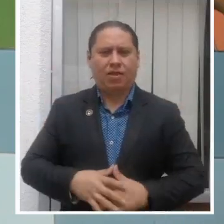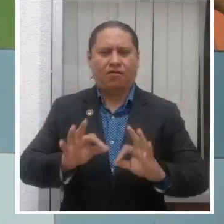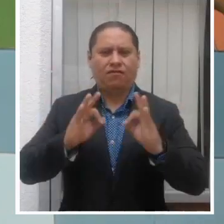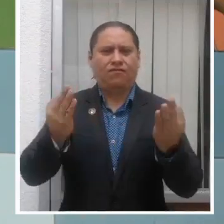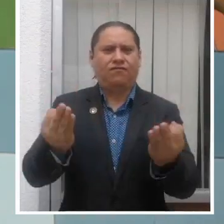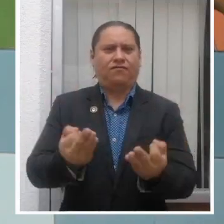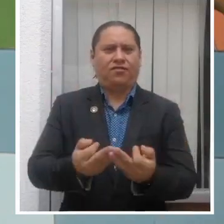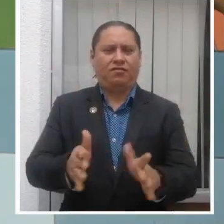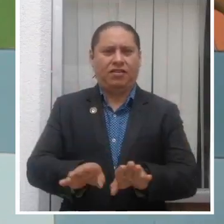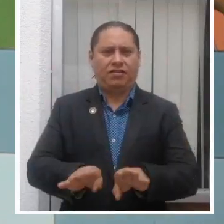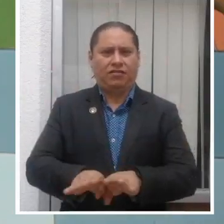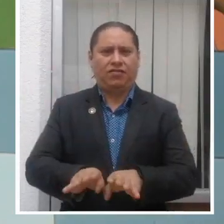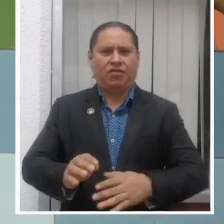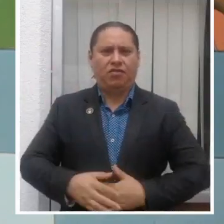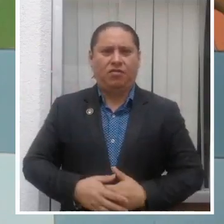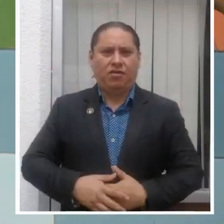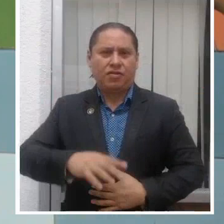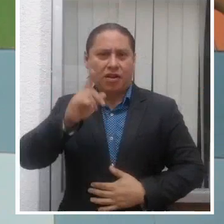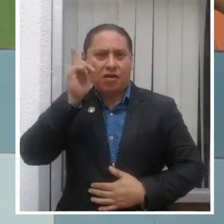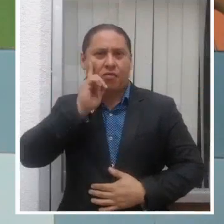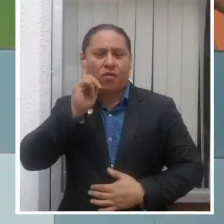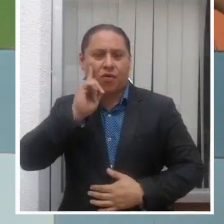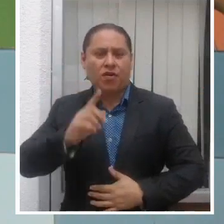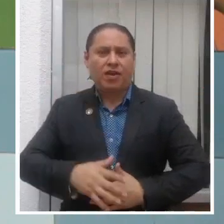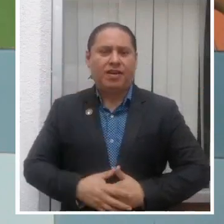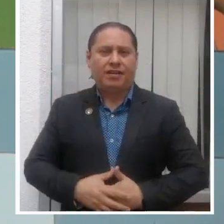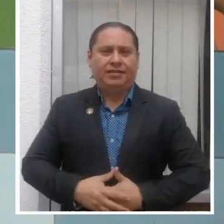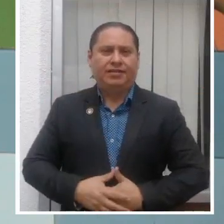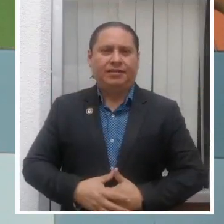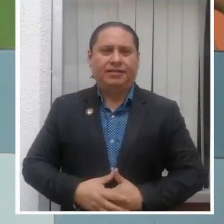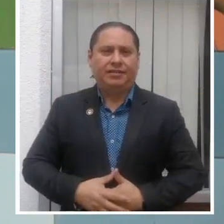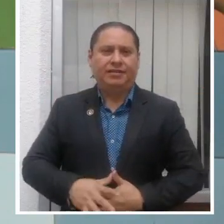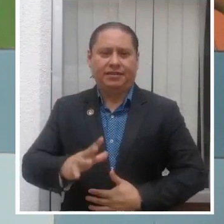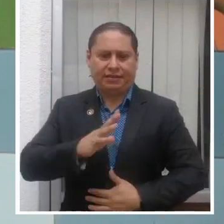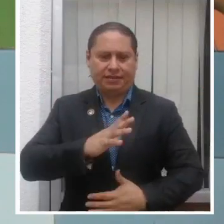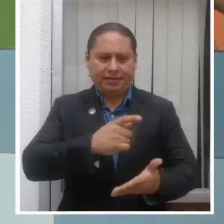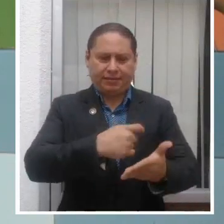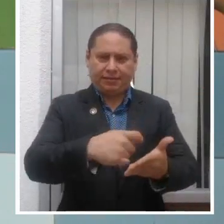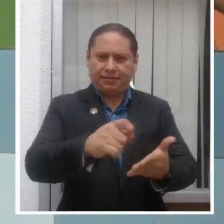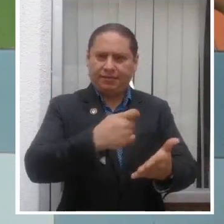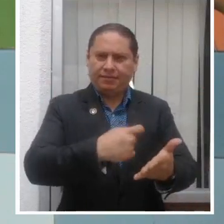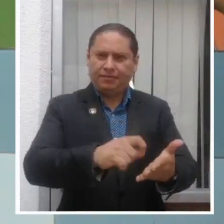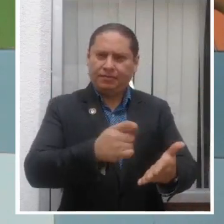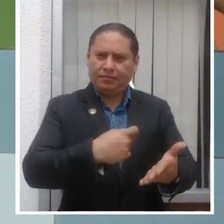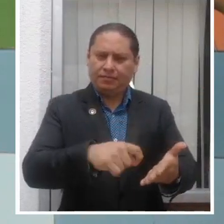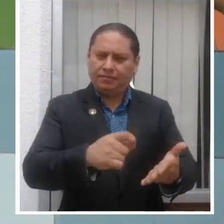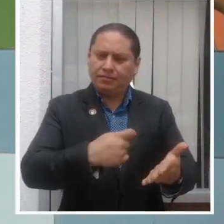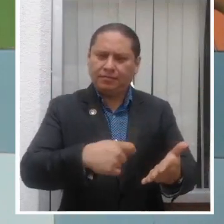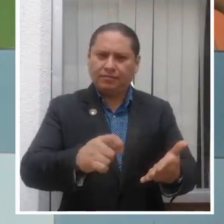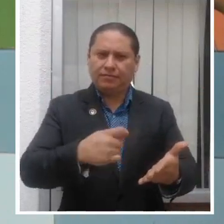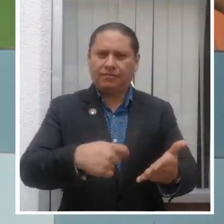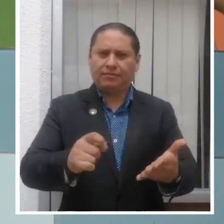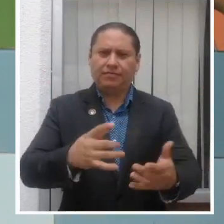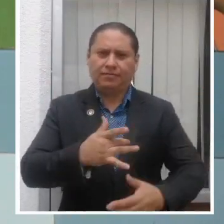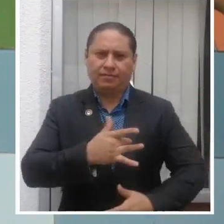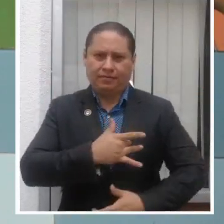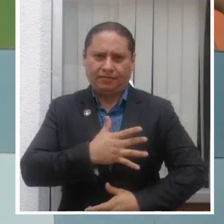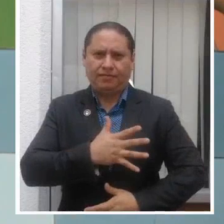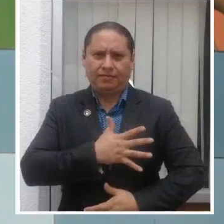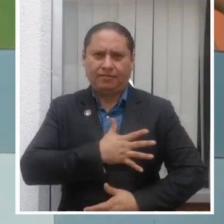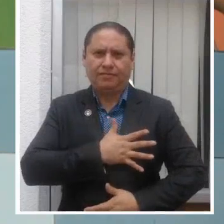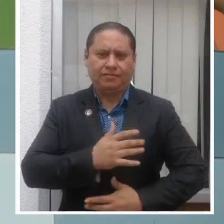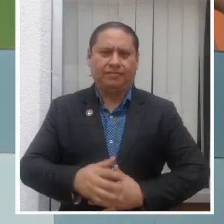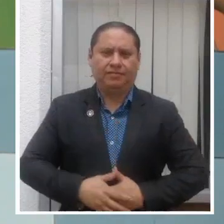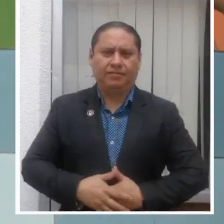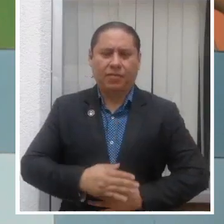Es el paradigma de las mujeres que tienen que escribir. Han escrito en su corazón,